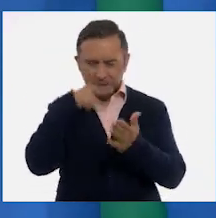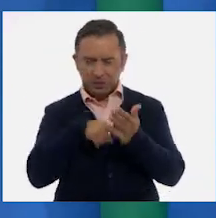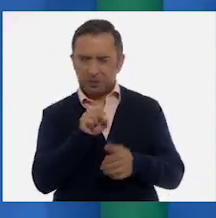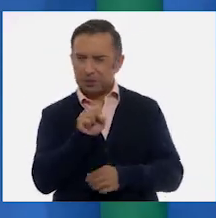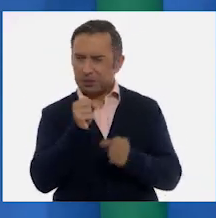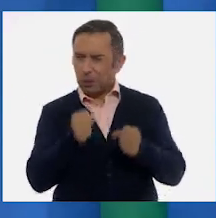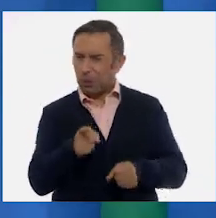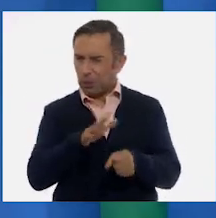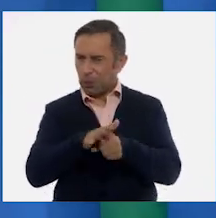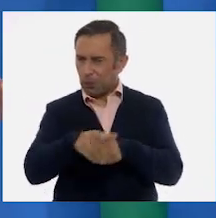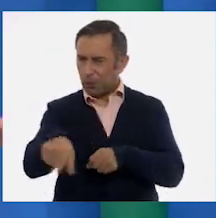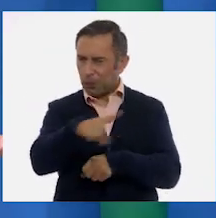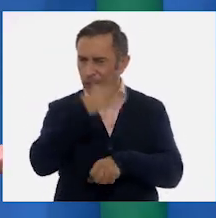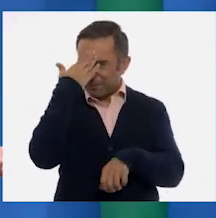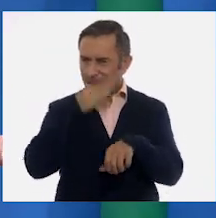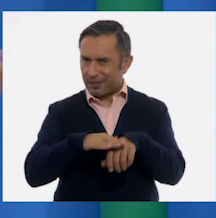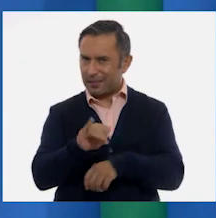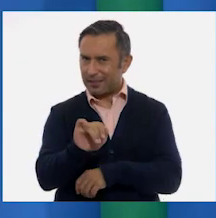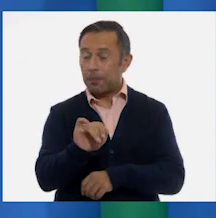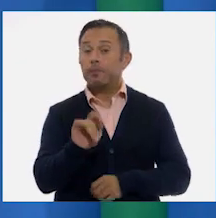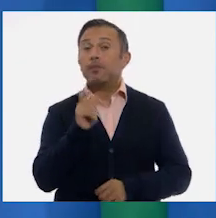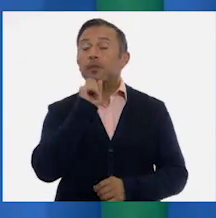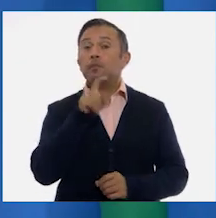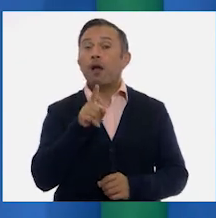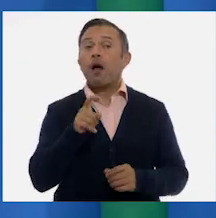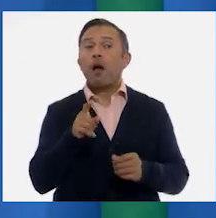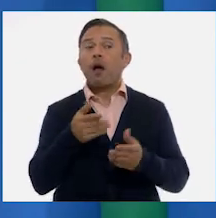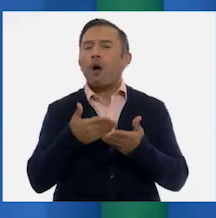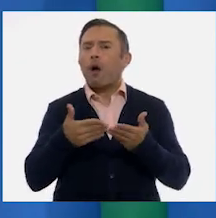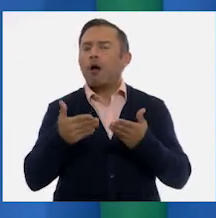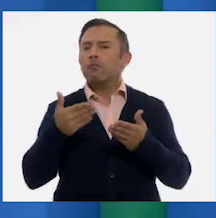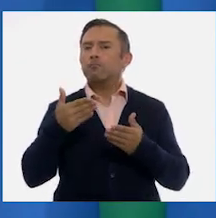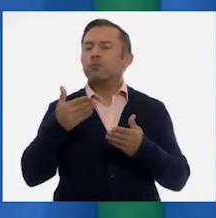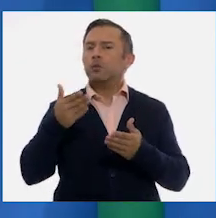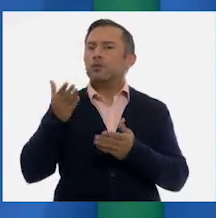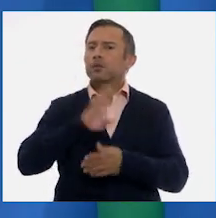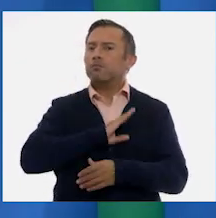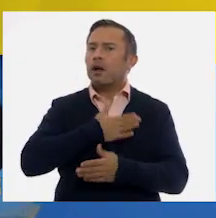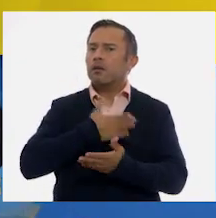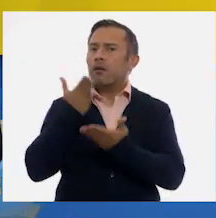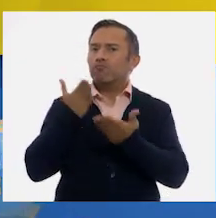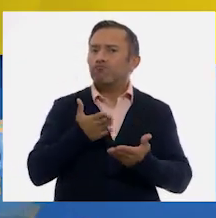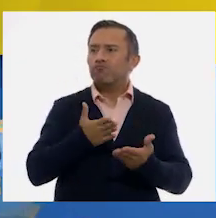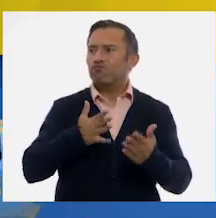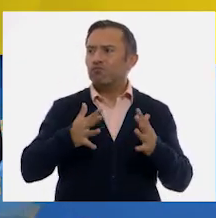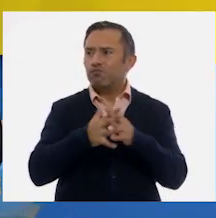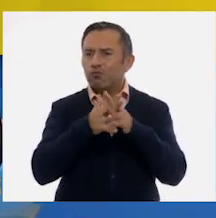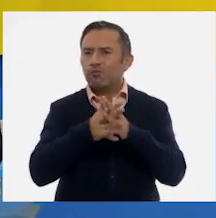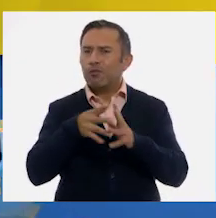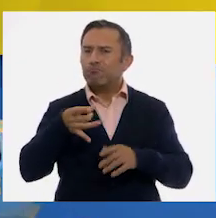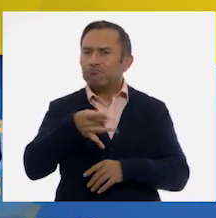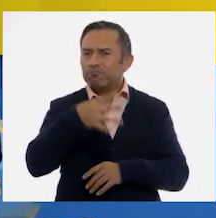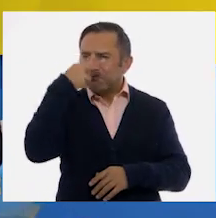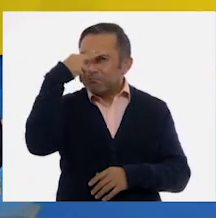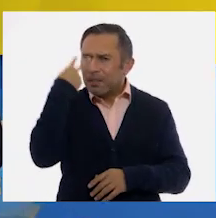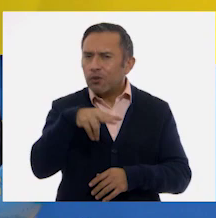causas ahora nos toca ver las consecuencias de la conquista de México Tenochtitlán. Dijo, a ver